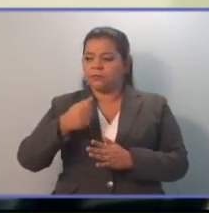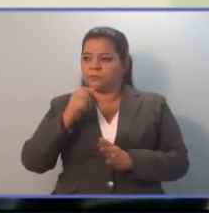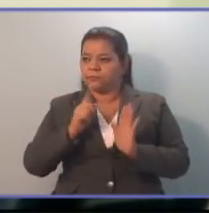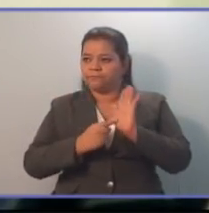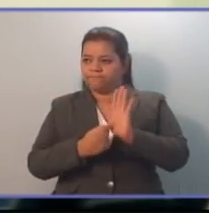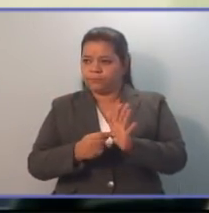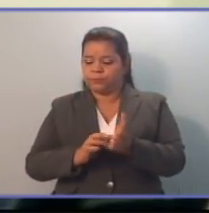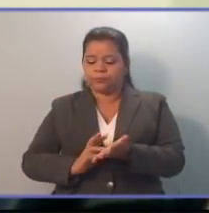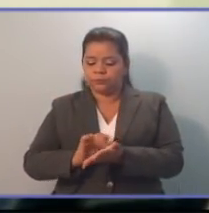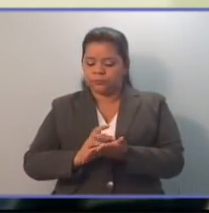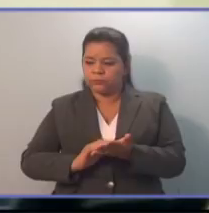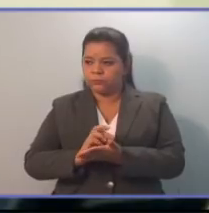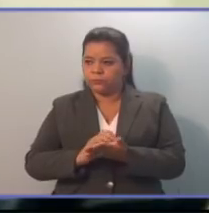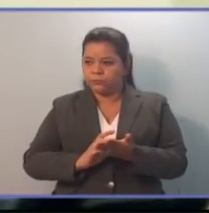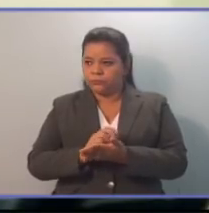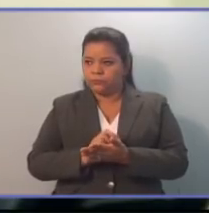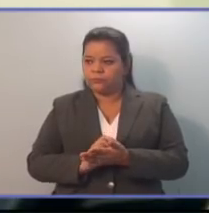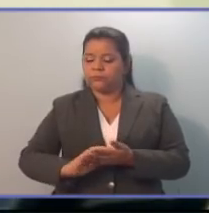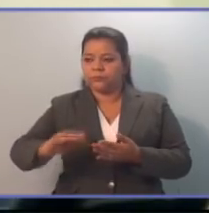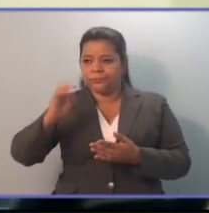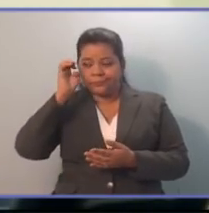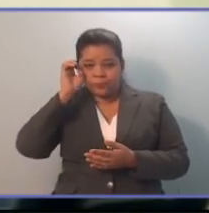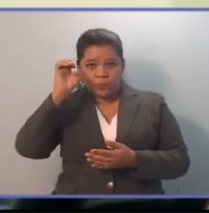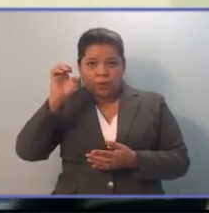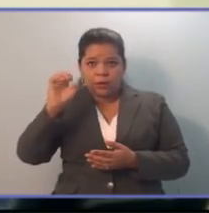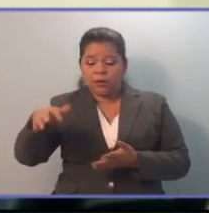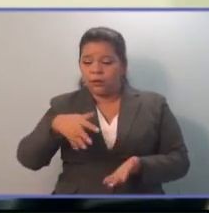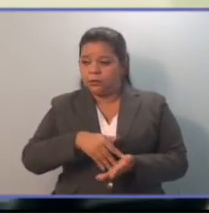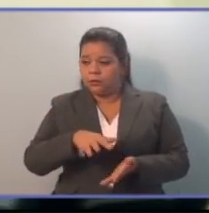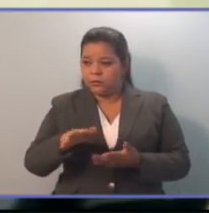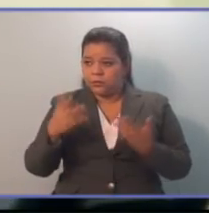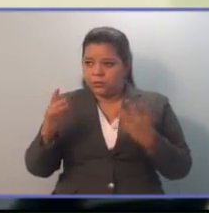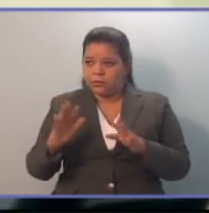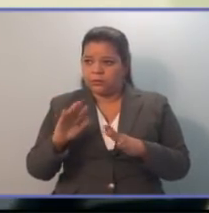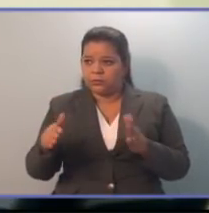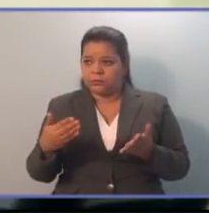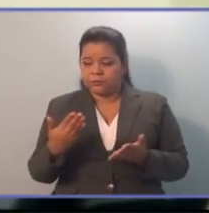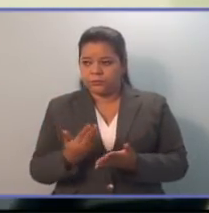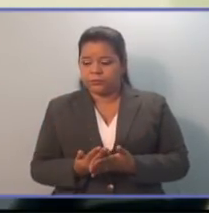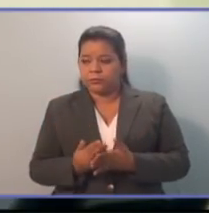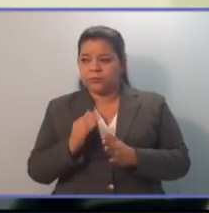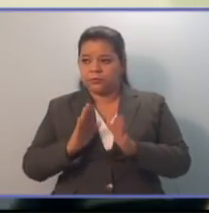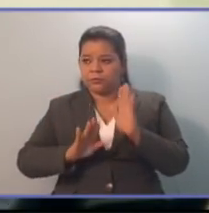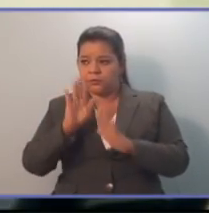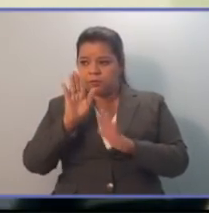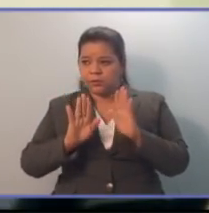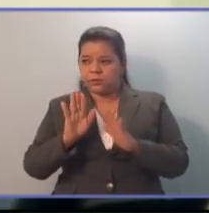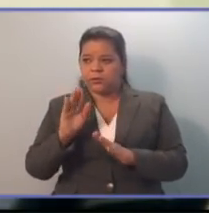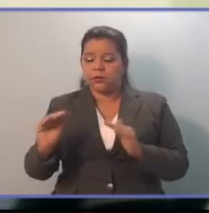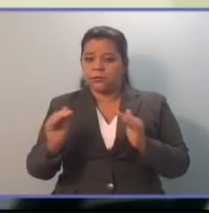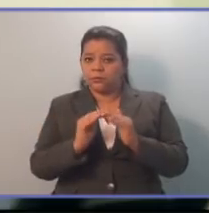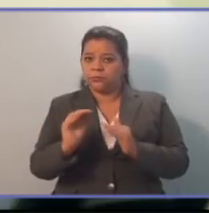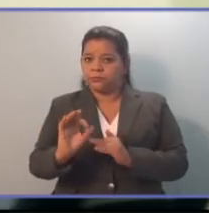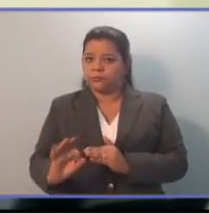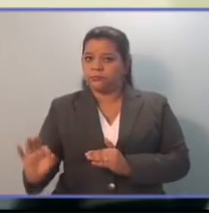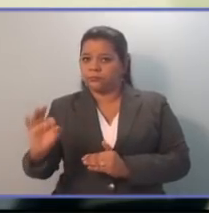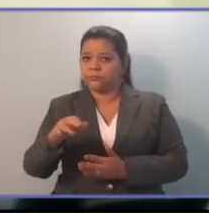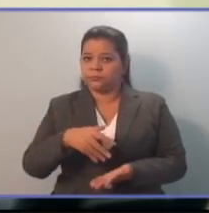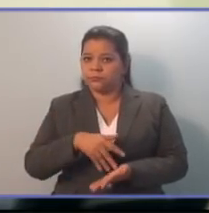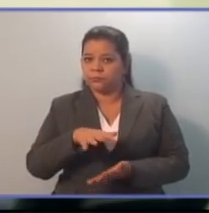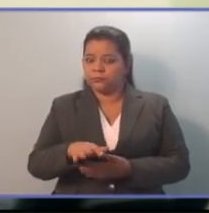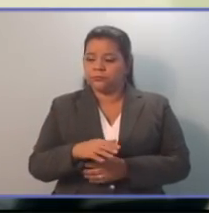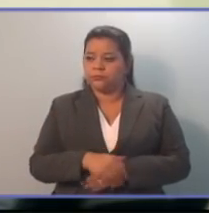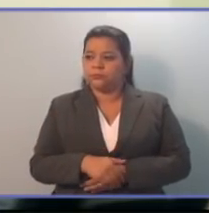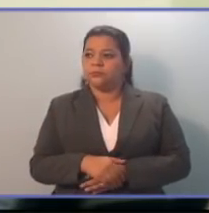de cuentas, ética pública, participación ciudadana y eficiencia pública, lo cual me